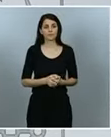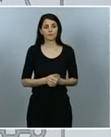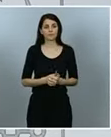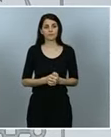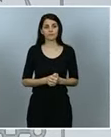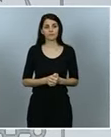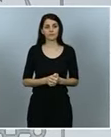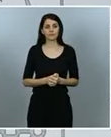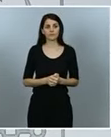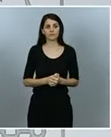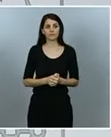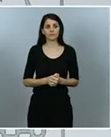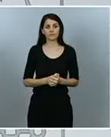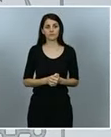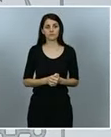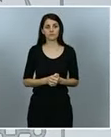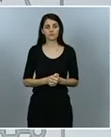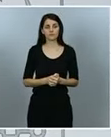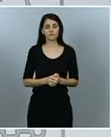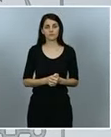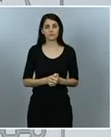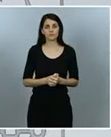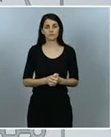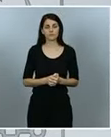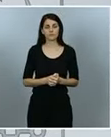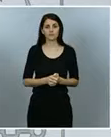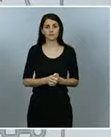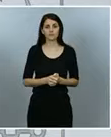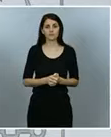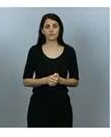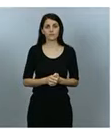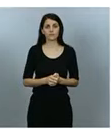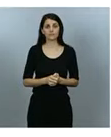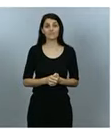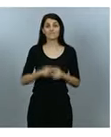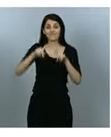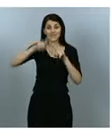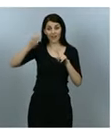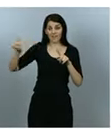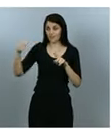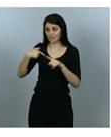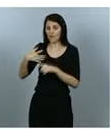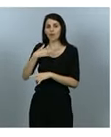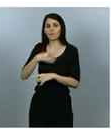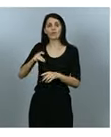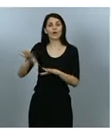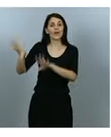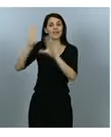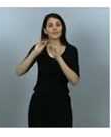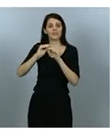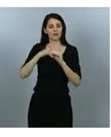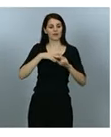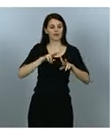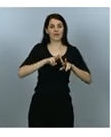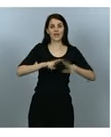una gráfica con la que podemos a lo mejor entender qué diferencia hay entre los sistemas de vigilancia del inicio de la epidemia